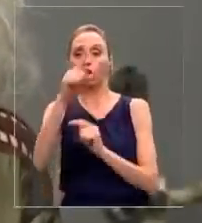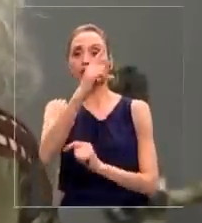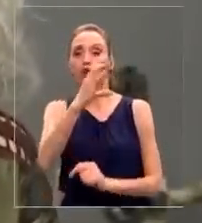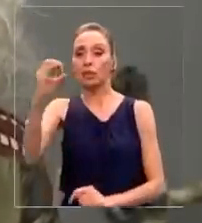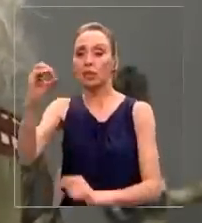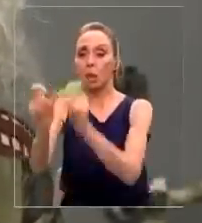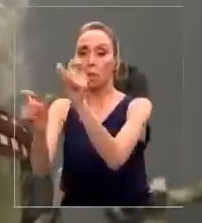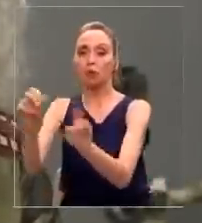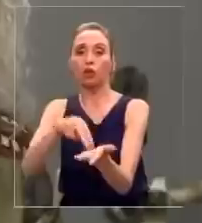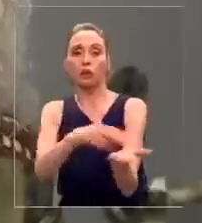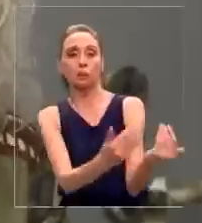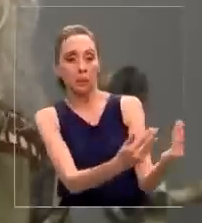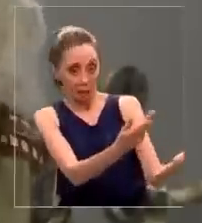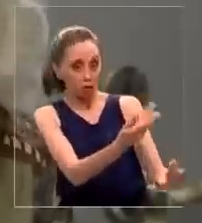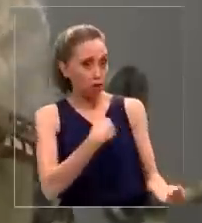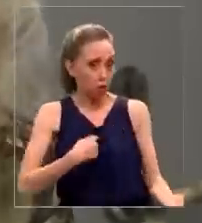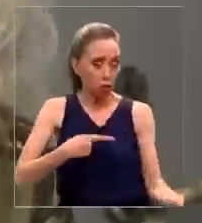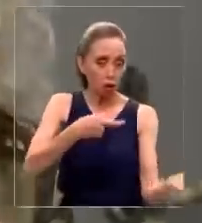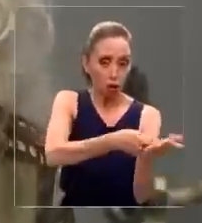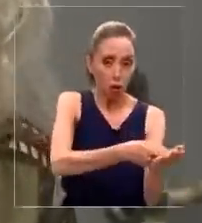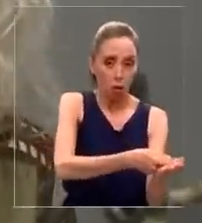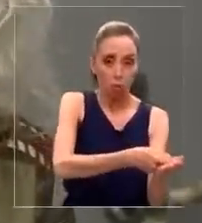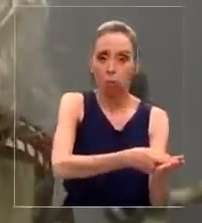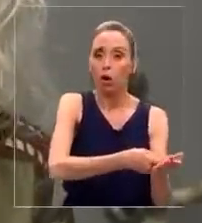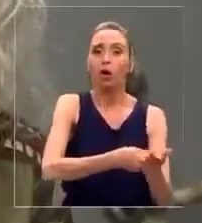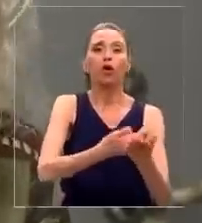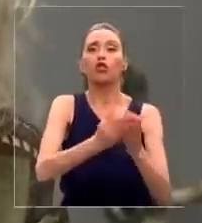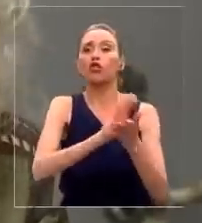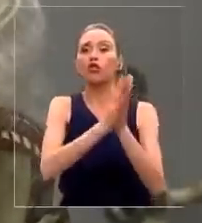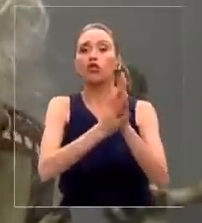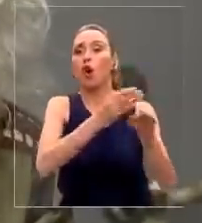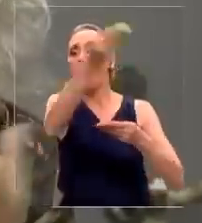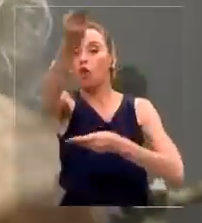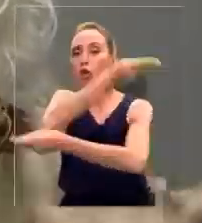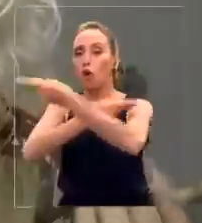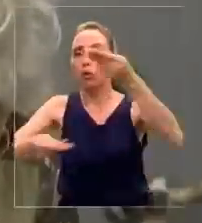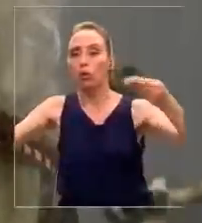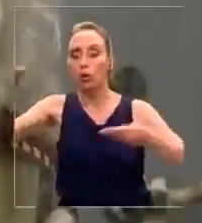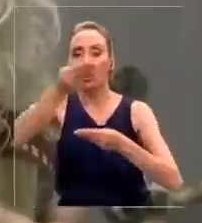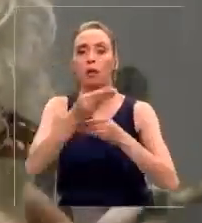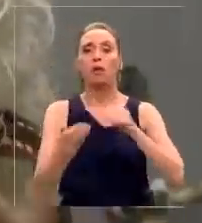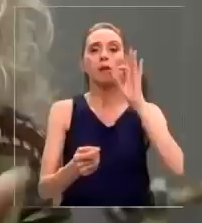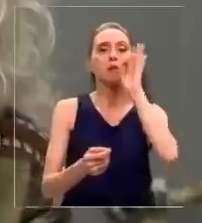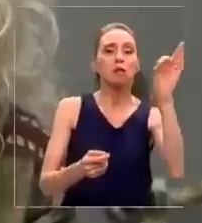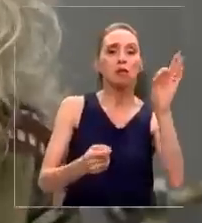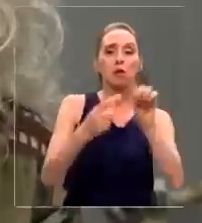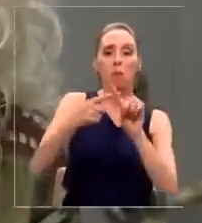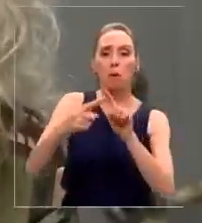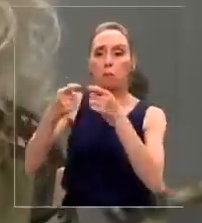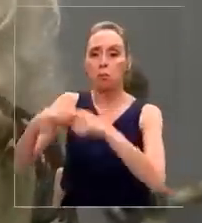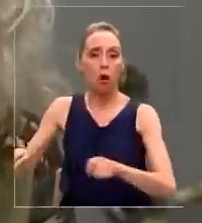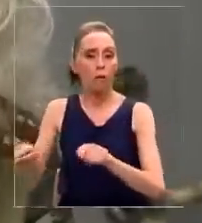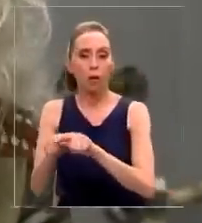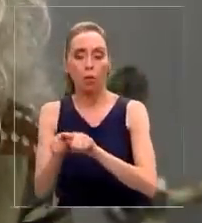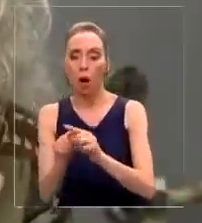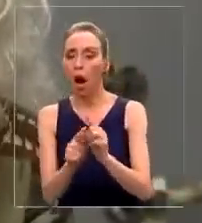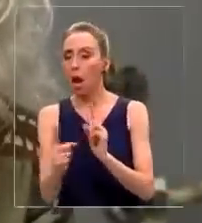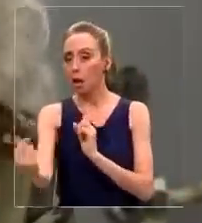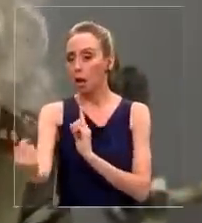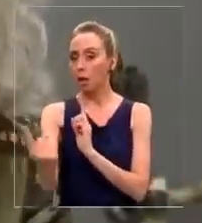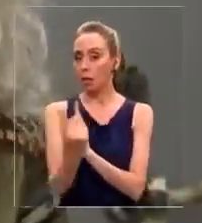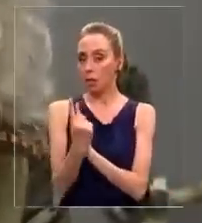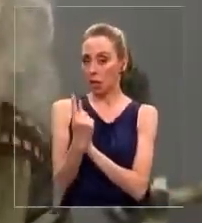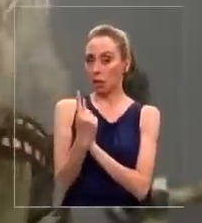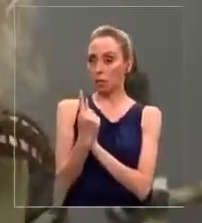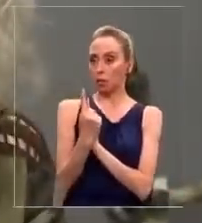están esperando. ¿Me entiendes? Esto llega a todos lados, es una, yo te digo, estratos altos, bajos, y ellos llegan directamente a